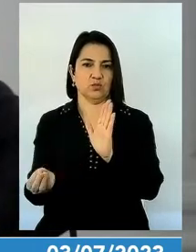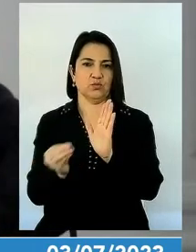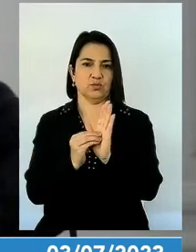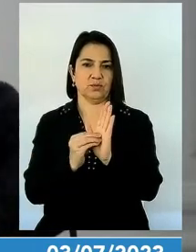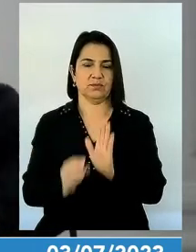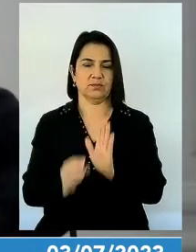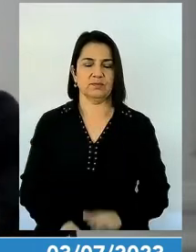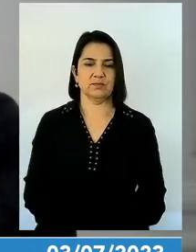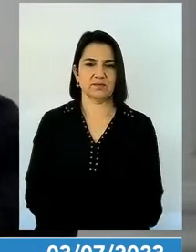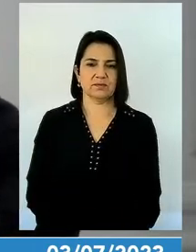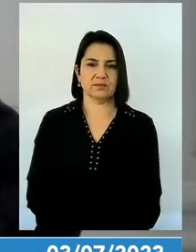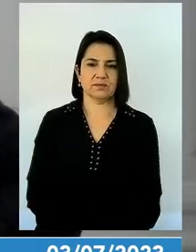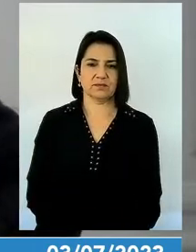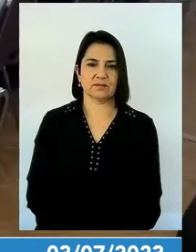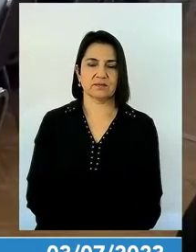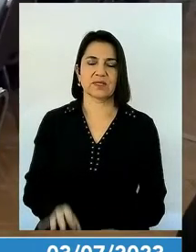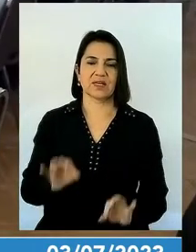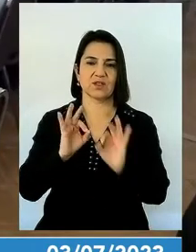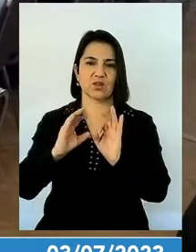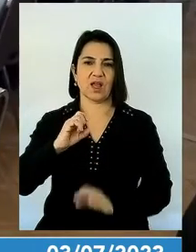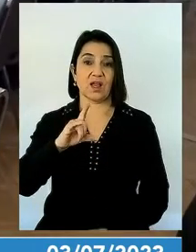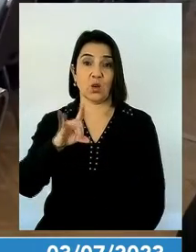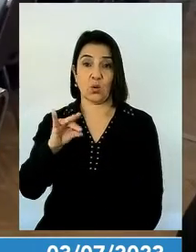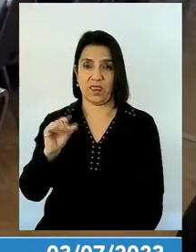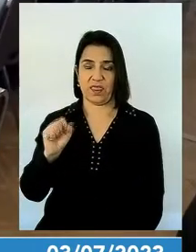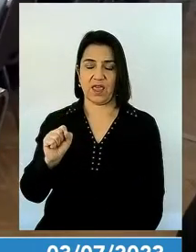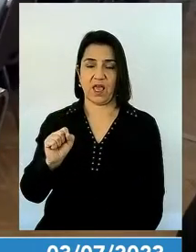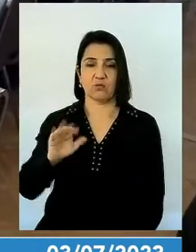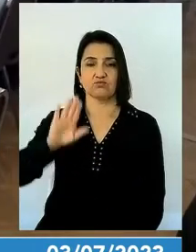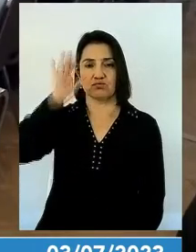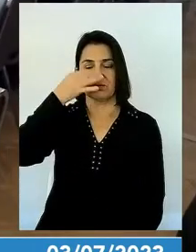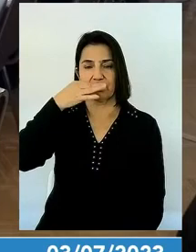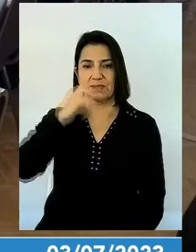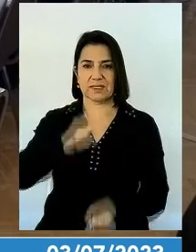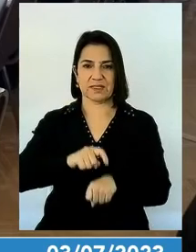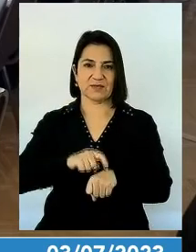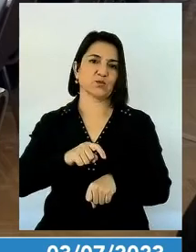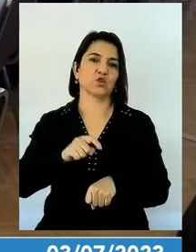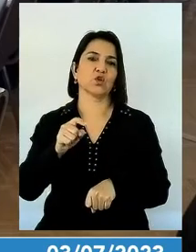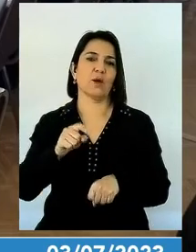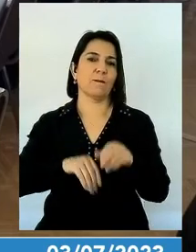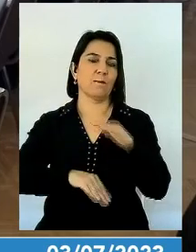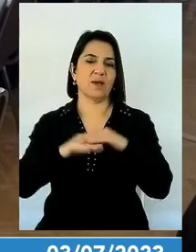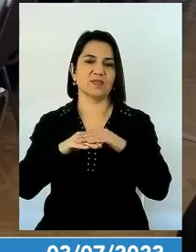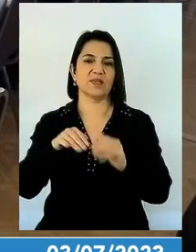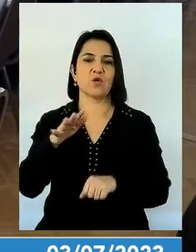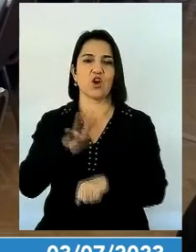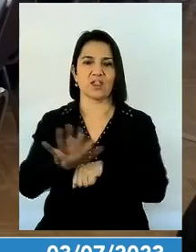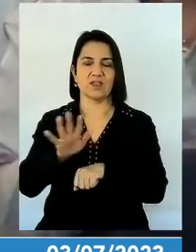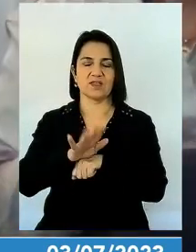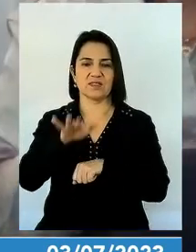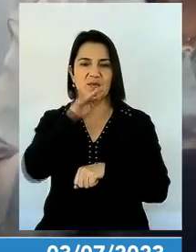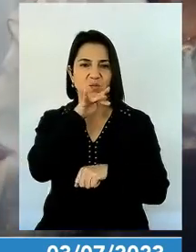Señora Claudia, tiene la palabra. Hasta por 15 minutos. Ya, muchas gracias.